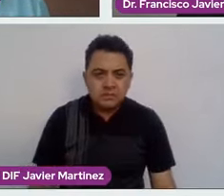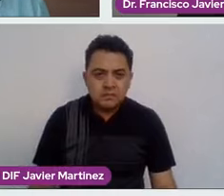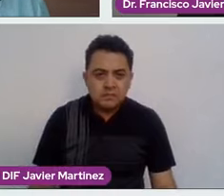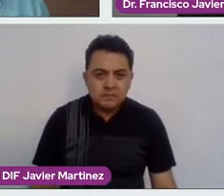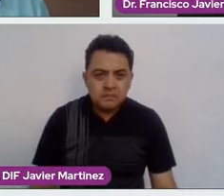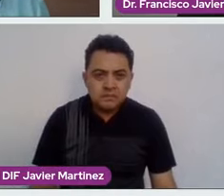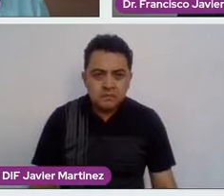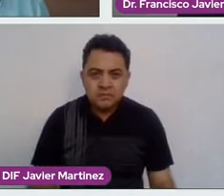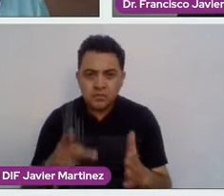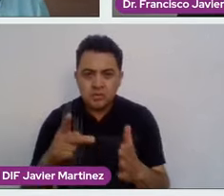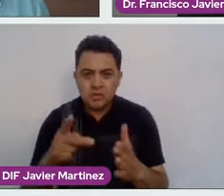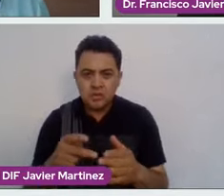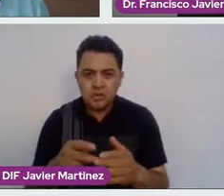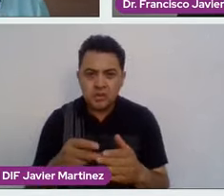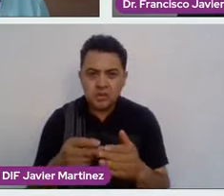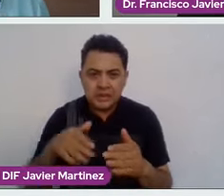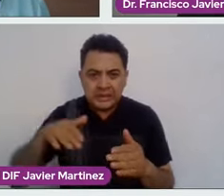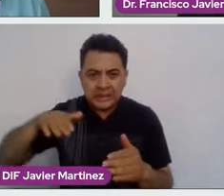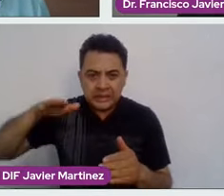Nuevamente, como hizo hace un momento,